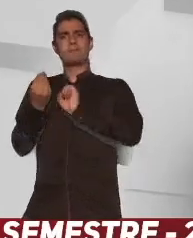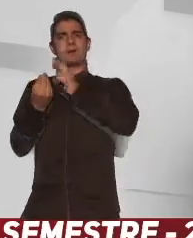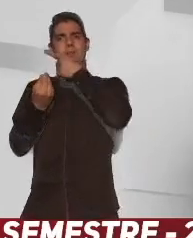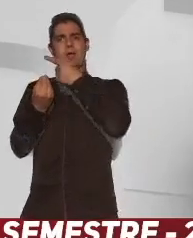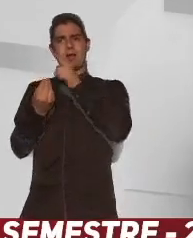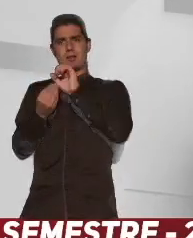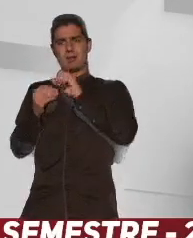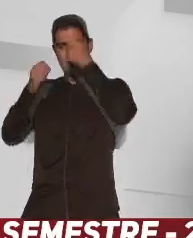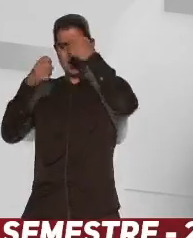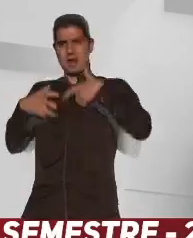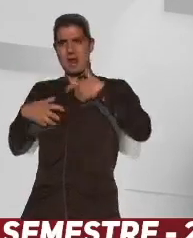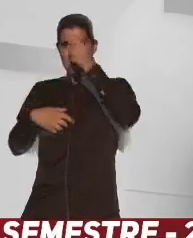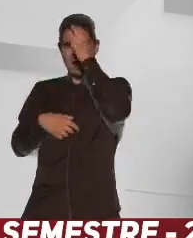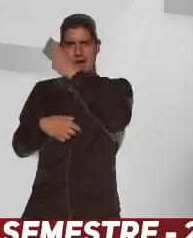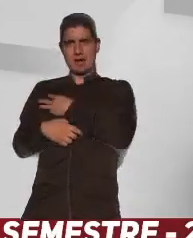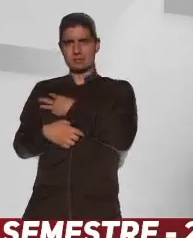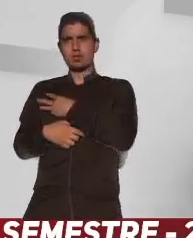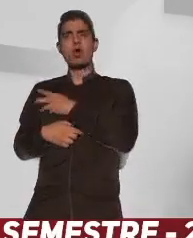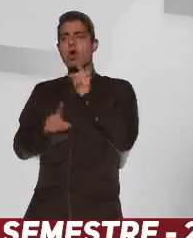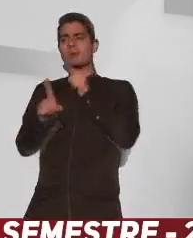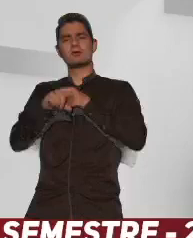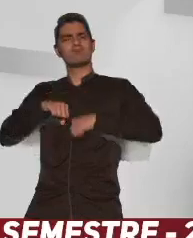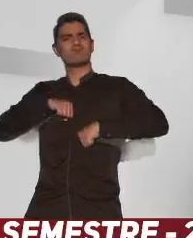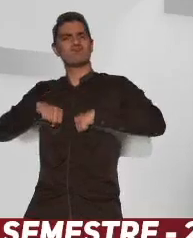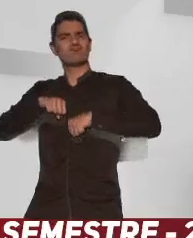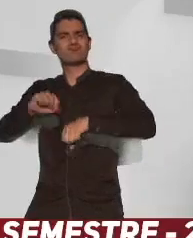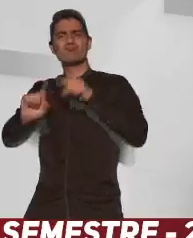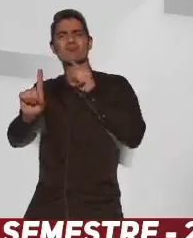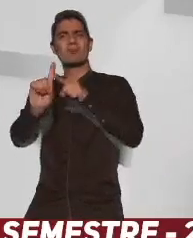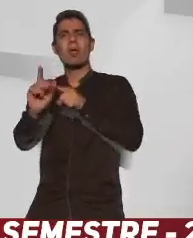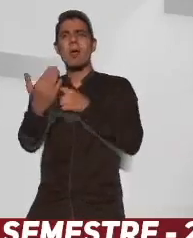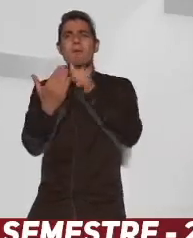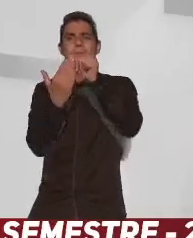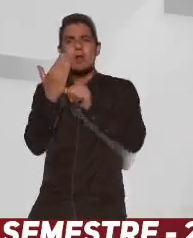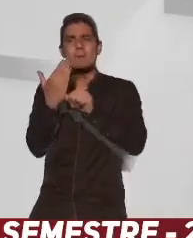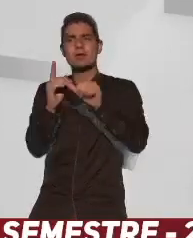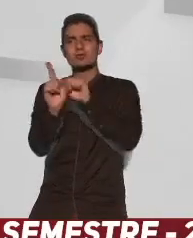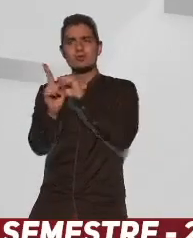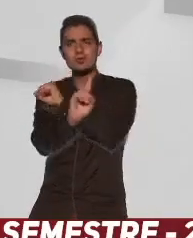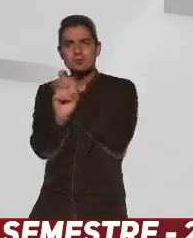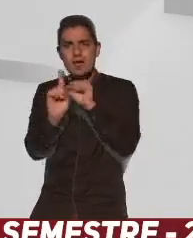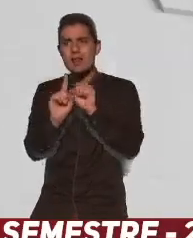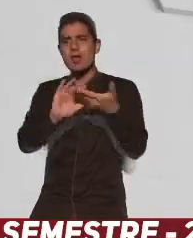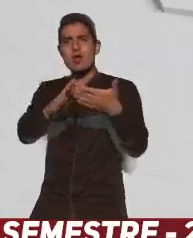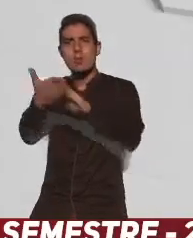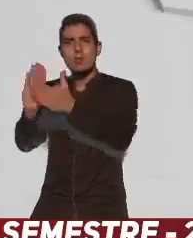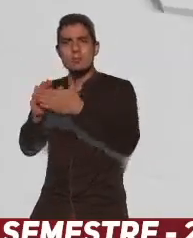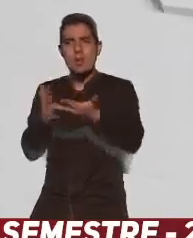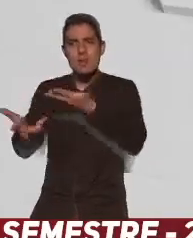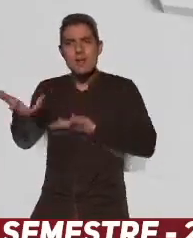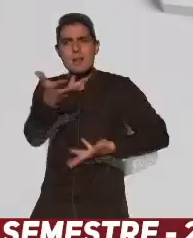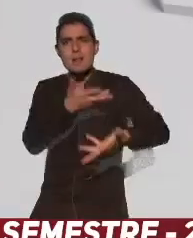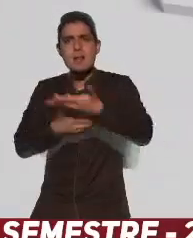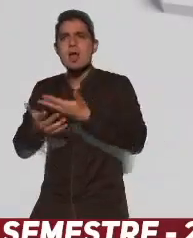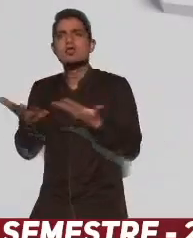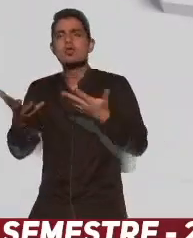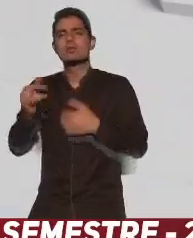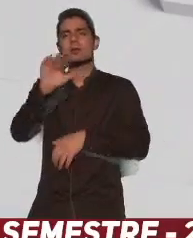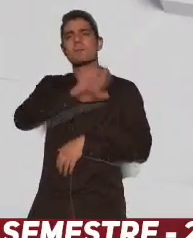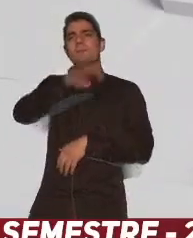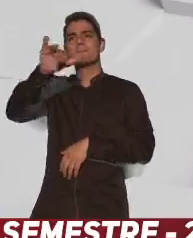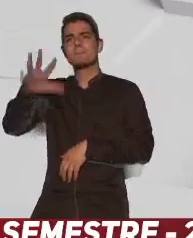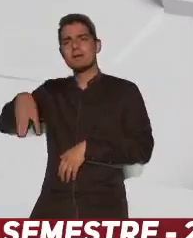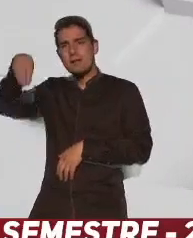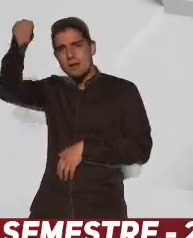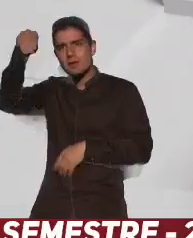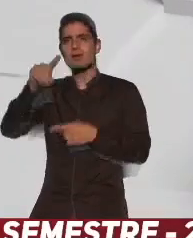desarrollo de trabajos sociales y de integración comunitaria en los departamentos del Magdalena, Atlántico, Cesar, La